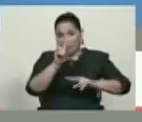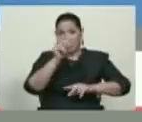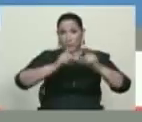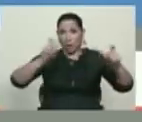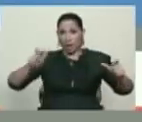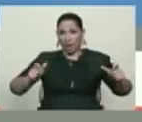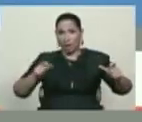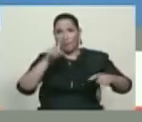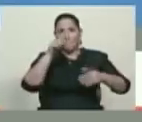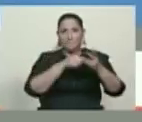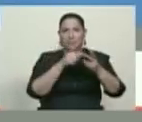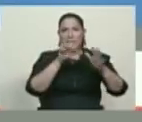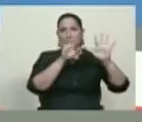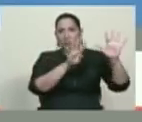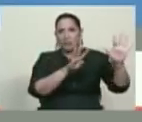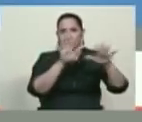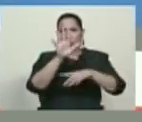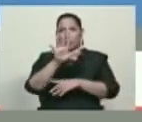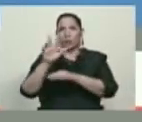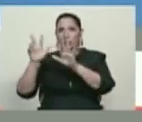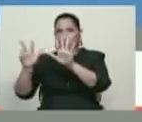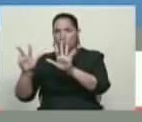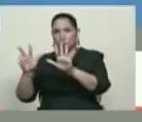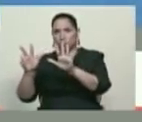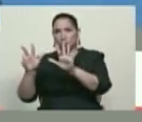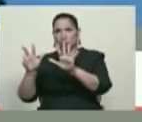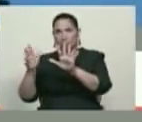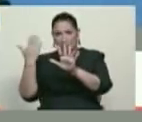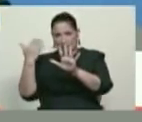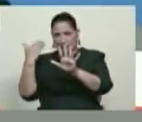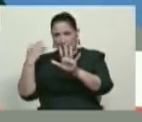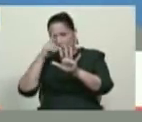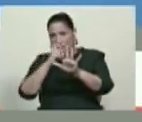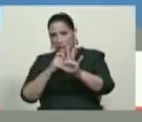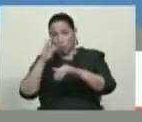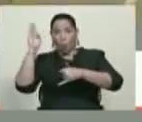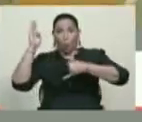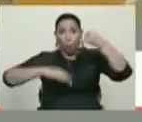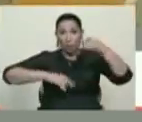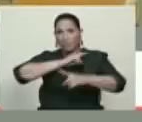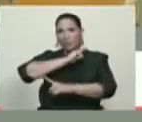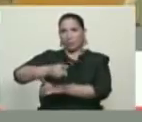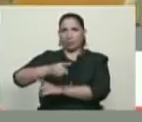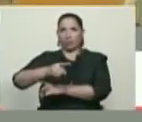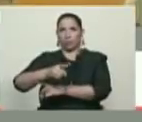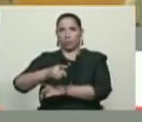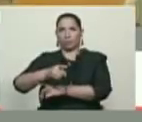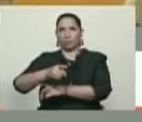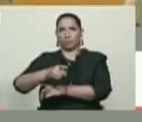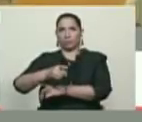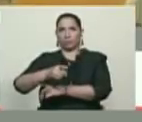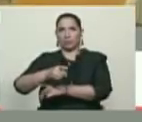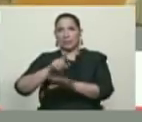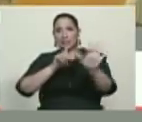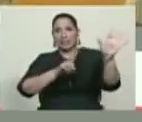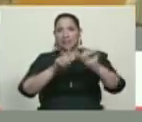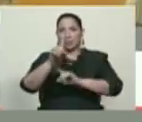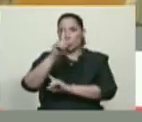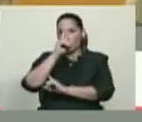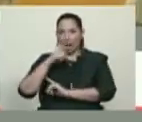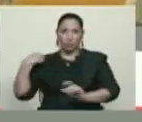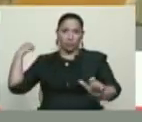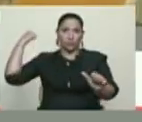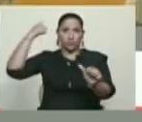1958, ¿hace cuántos años fue, Samuel, que eres historiador? La última dictadura, 61 años, la